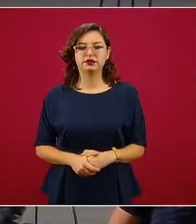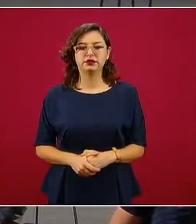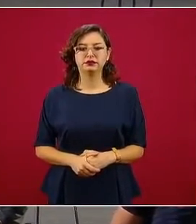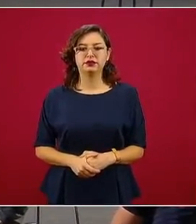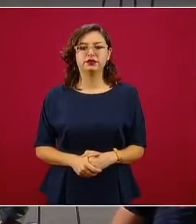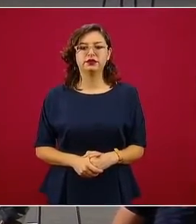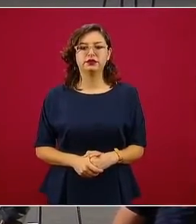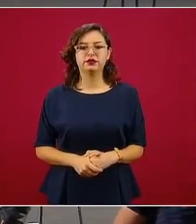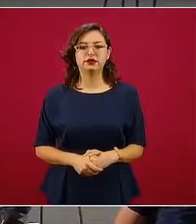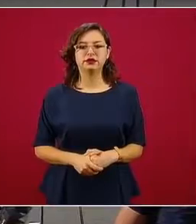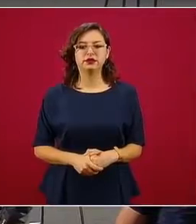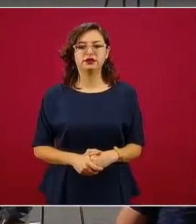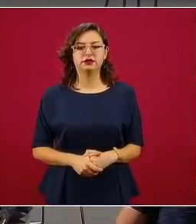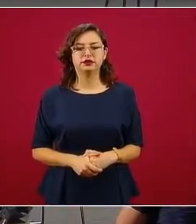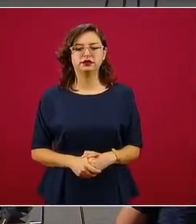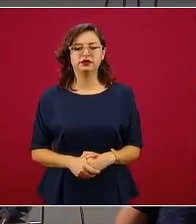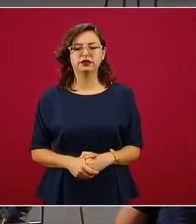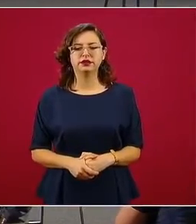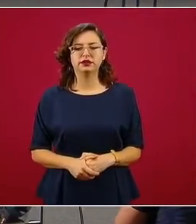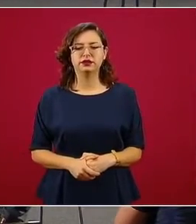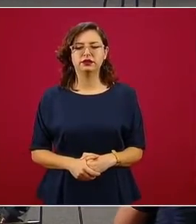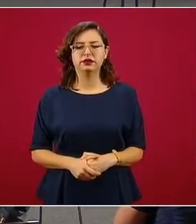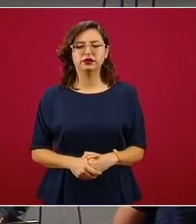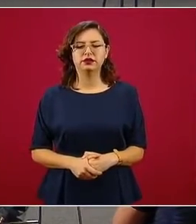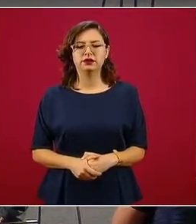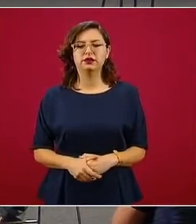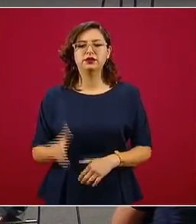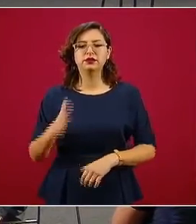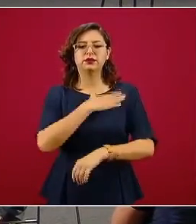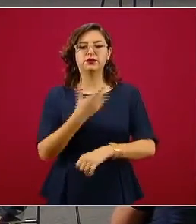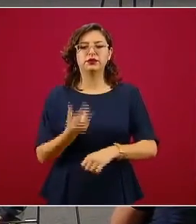Bien, muy buenos días a todos.